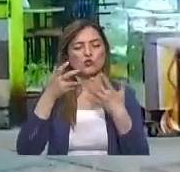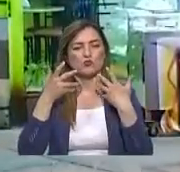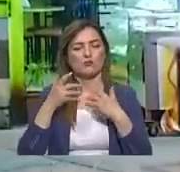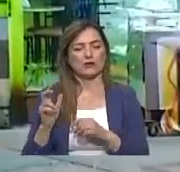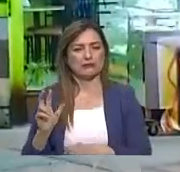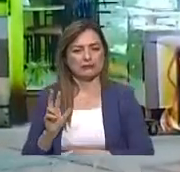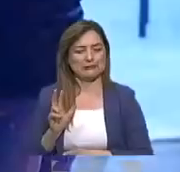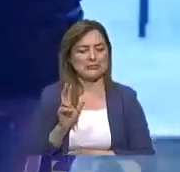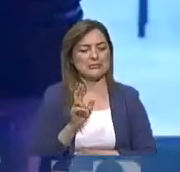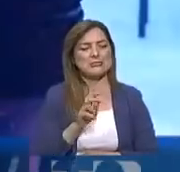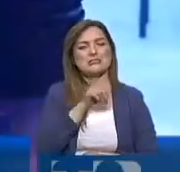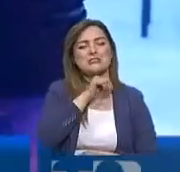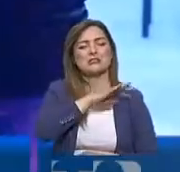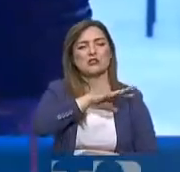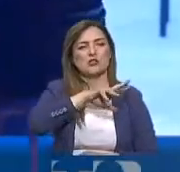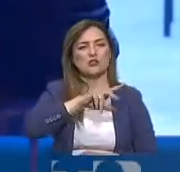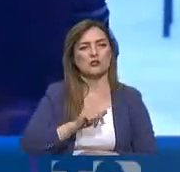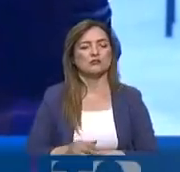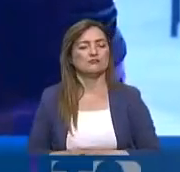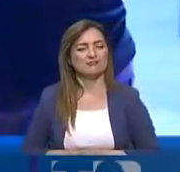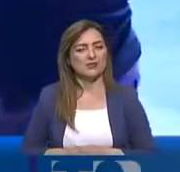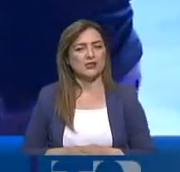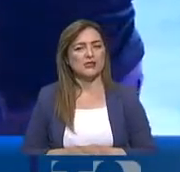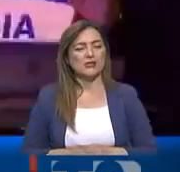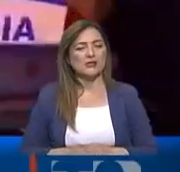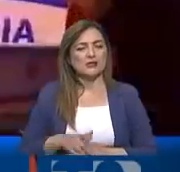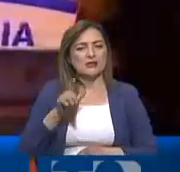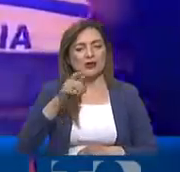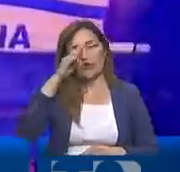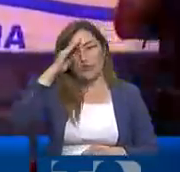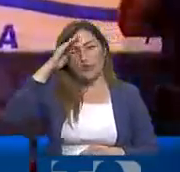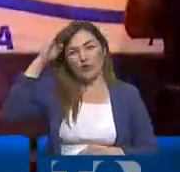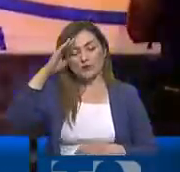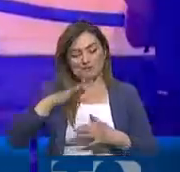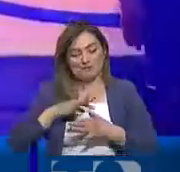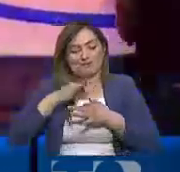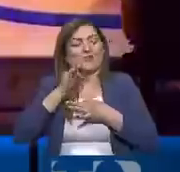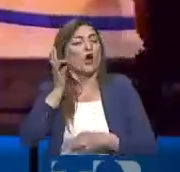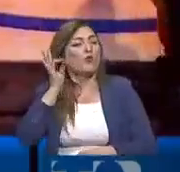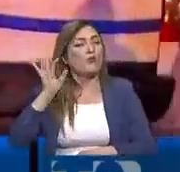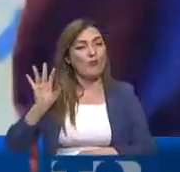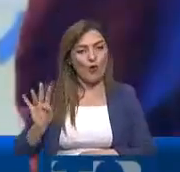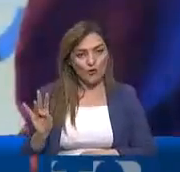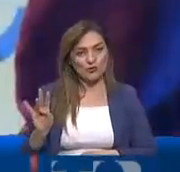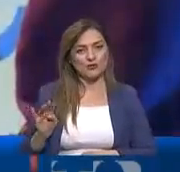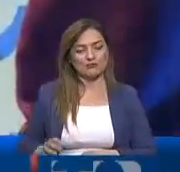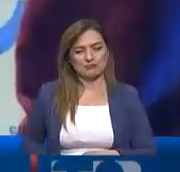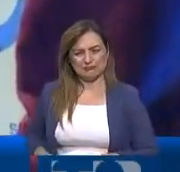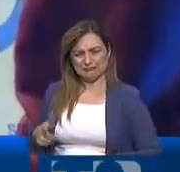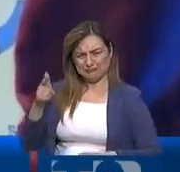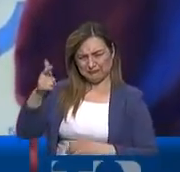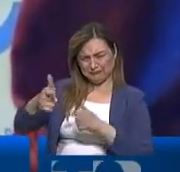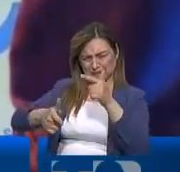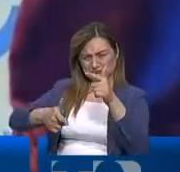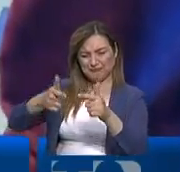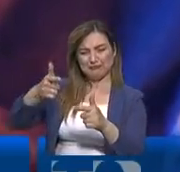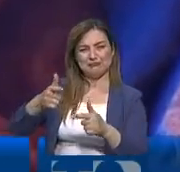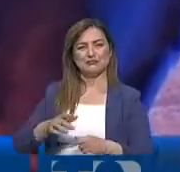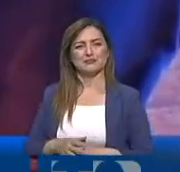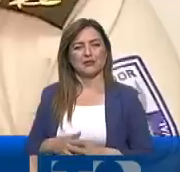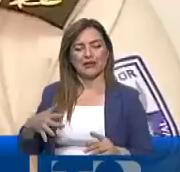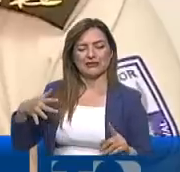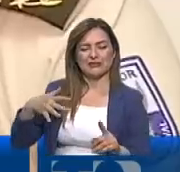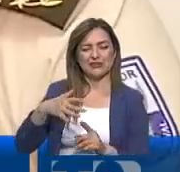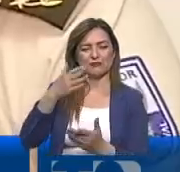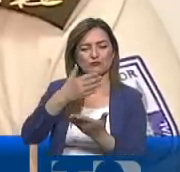robar a los clientes del negocio. Entre los comensales estaba el policía vestido de civil con su esposa. Él se enfrentó a los individuos y frustró el